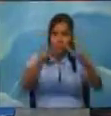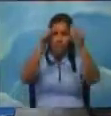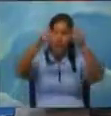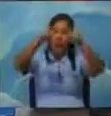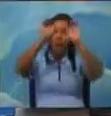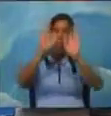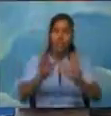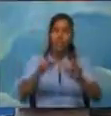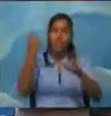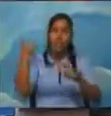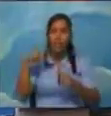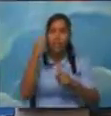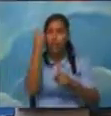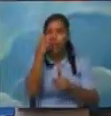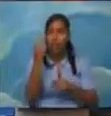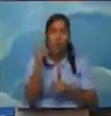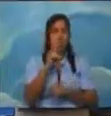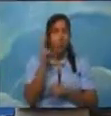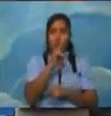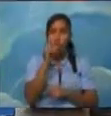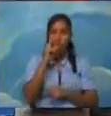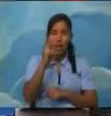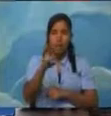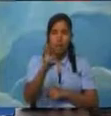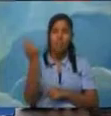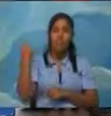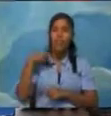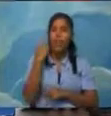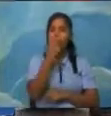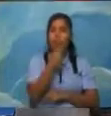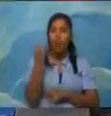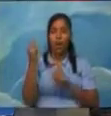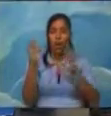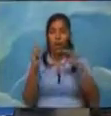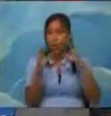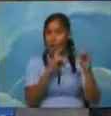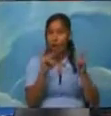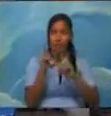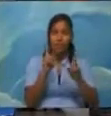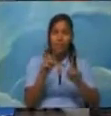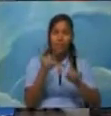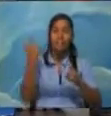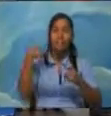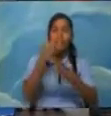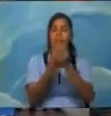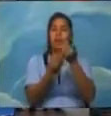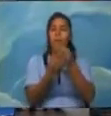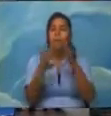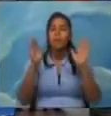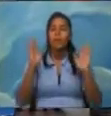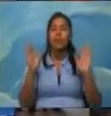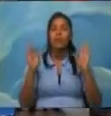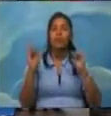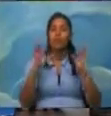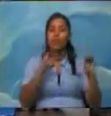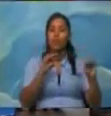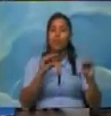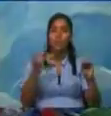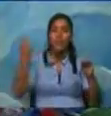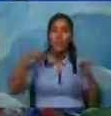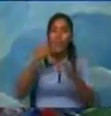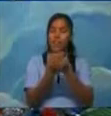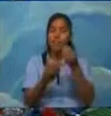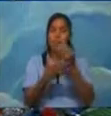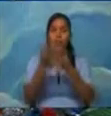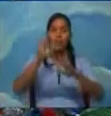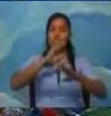tienen ojos y no ven, que tienen boca y no hablan, que tienen manos y no caminan, que tienen manos y